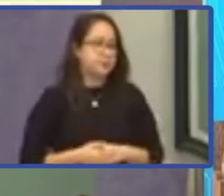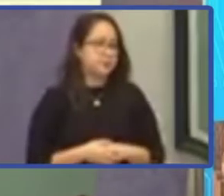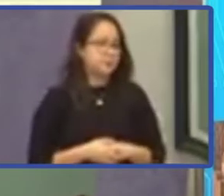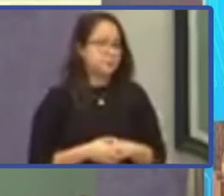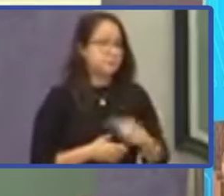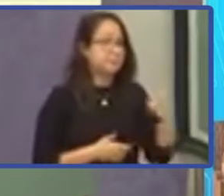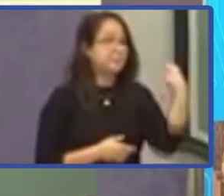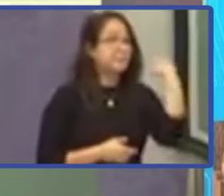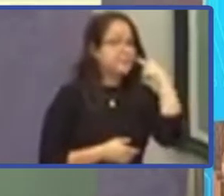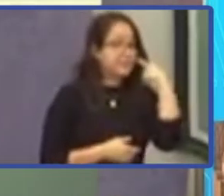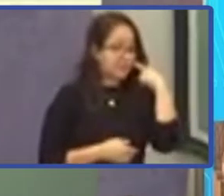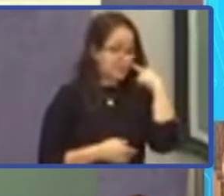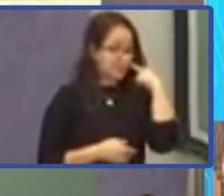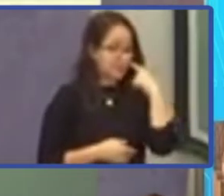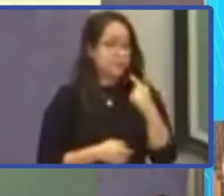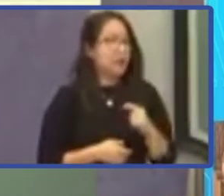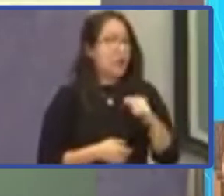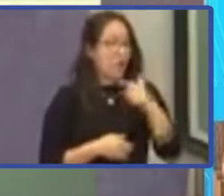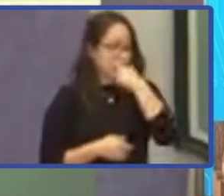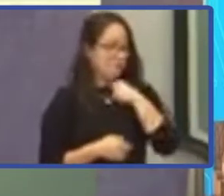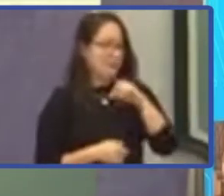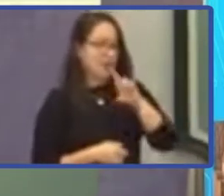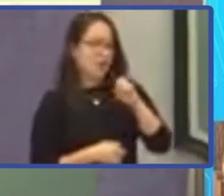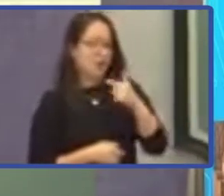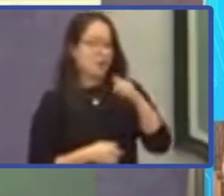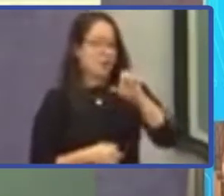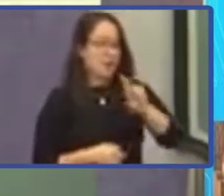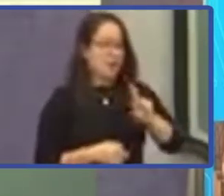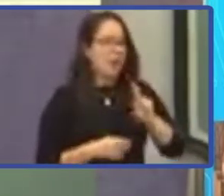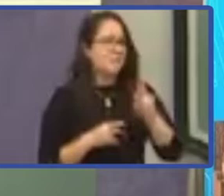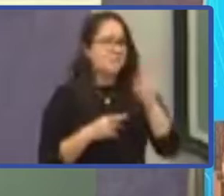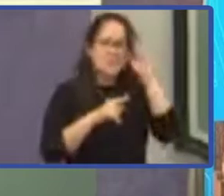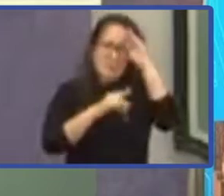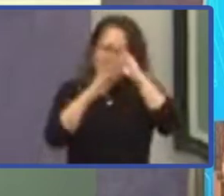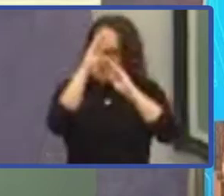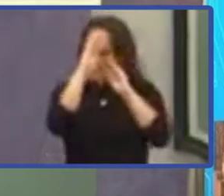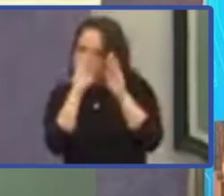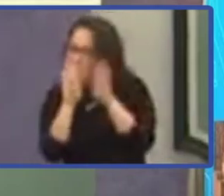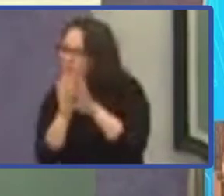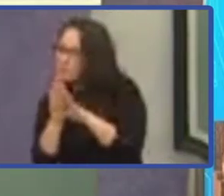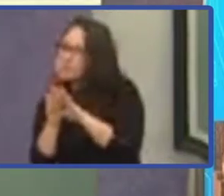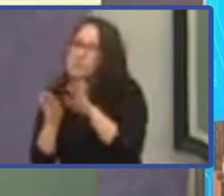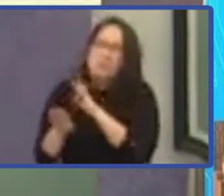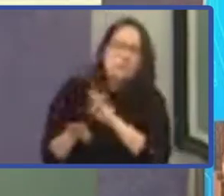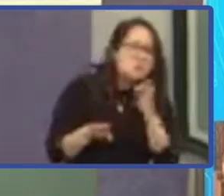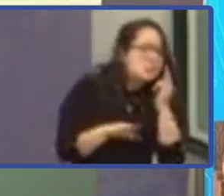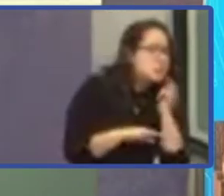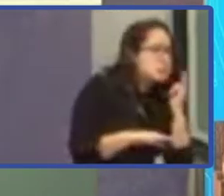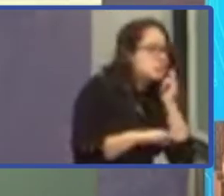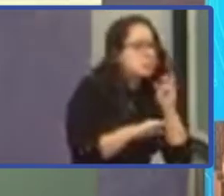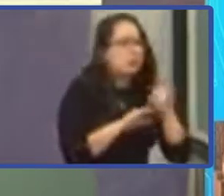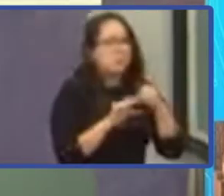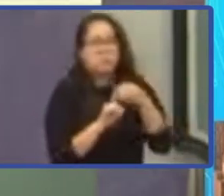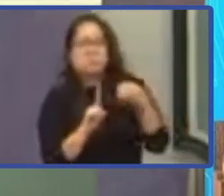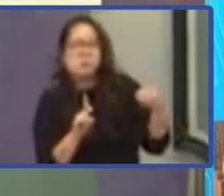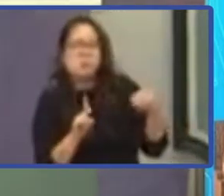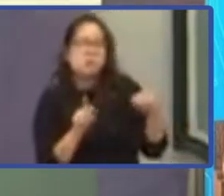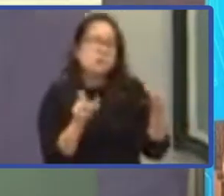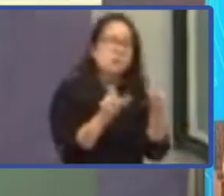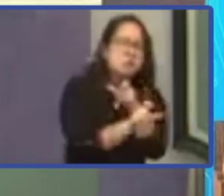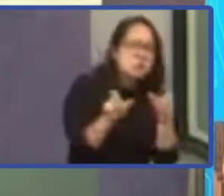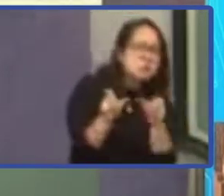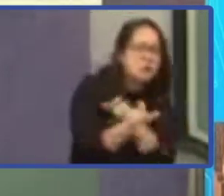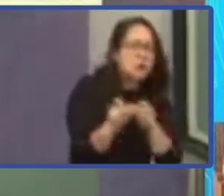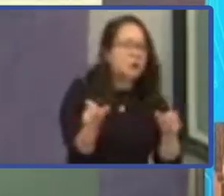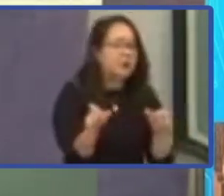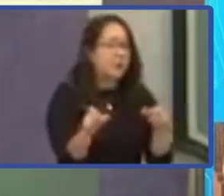que Roger Penrose estudió todos los modos posibles en que se pueden acomodar estos mosaicos y quiénes creen